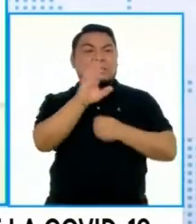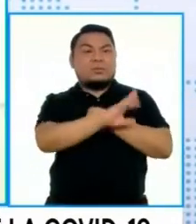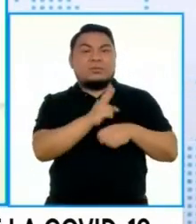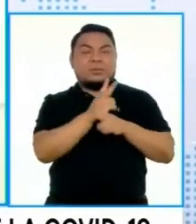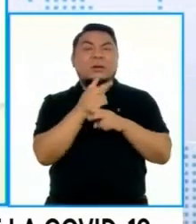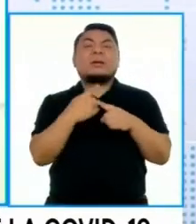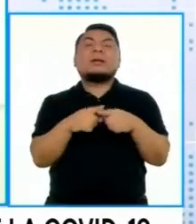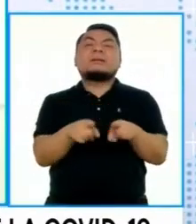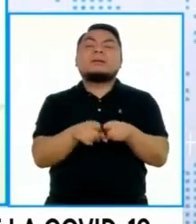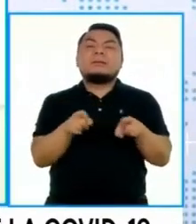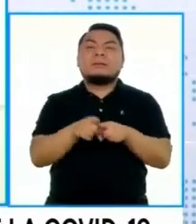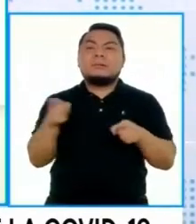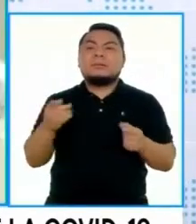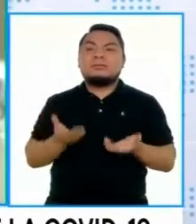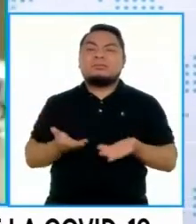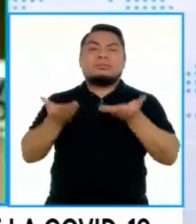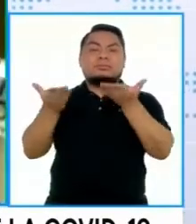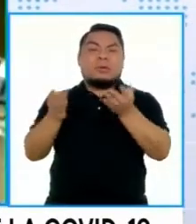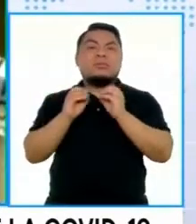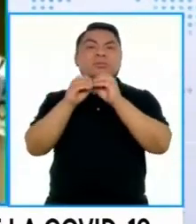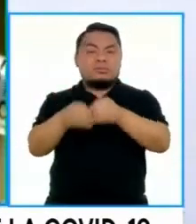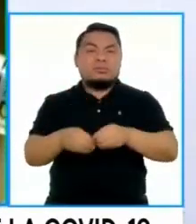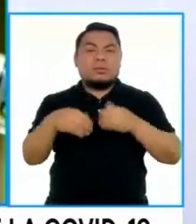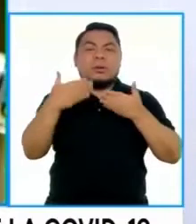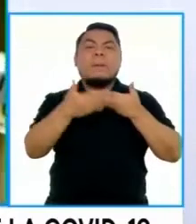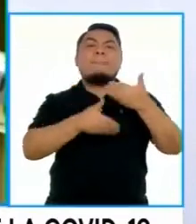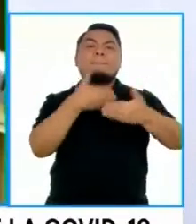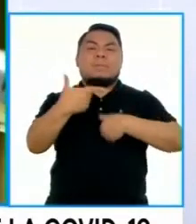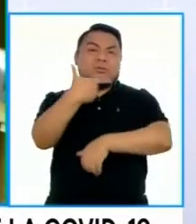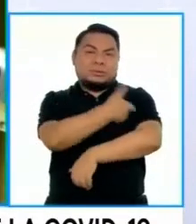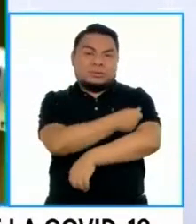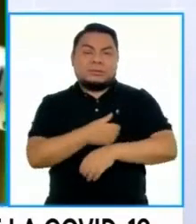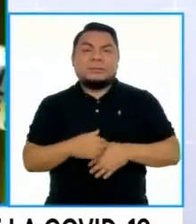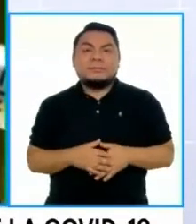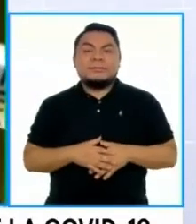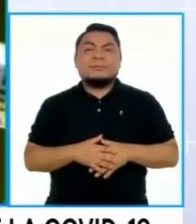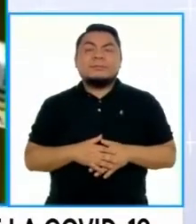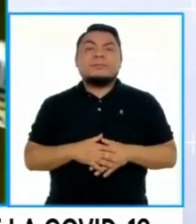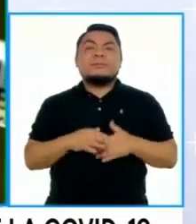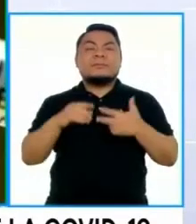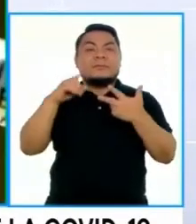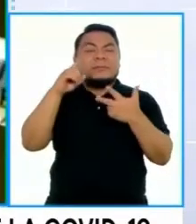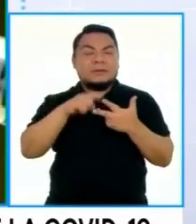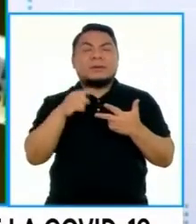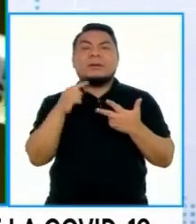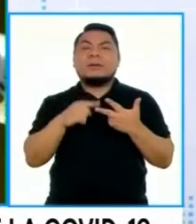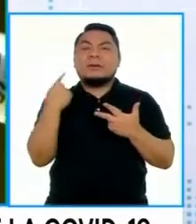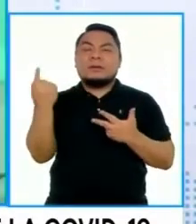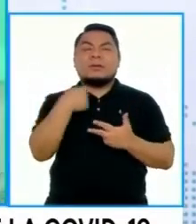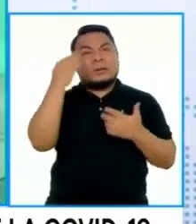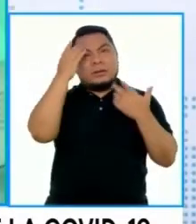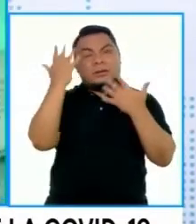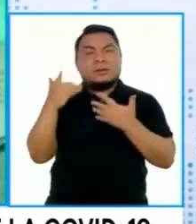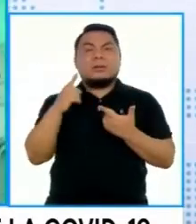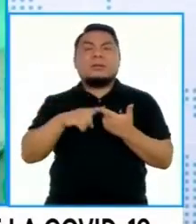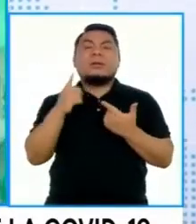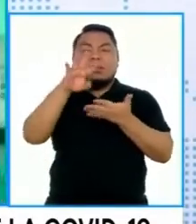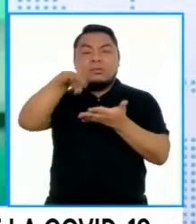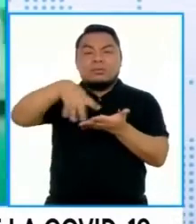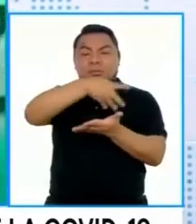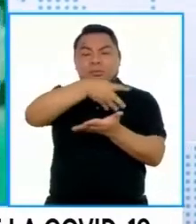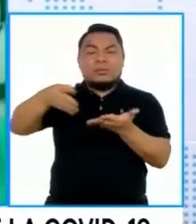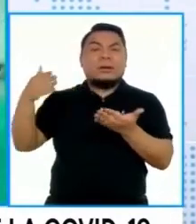también el despliegue de la implementación del proceso de vacunación. Nosotros estamos a la espera también del